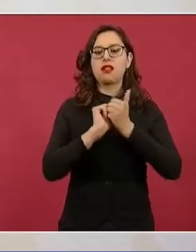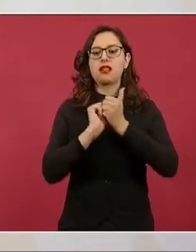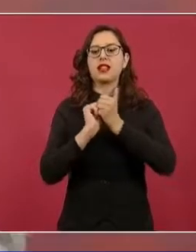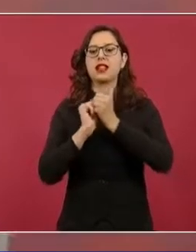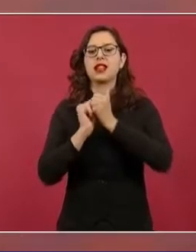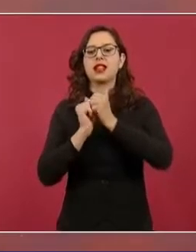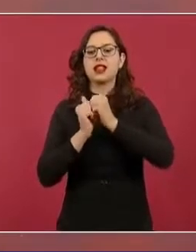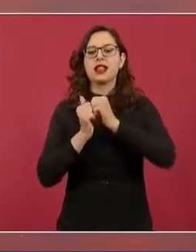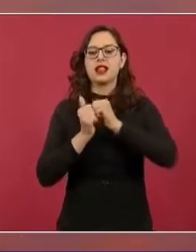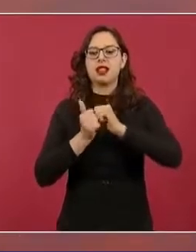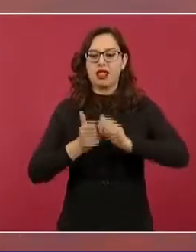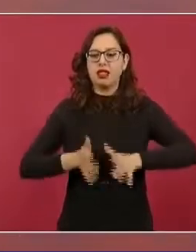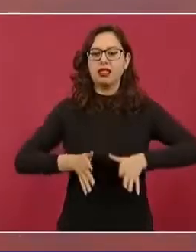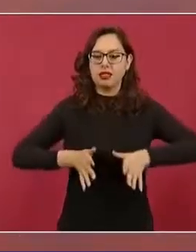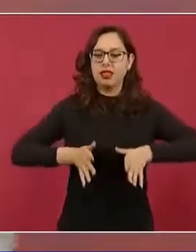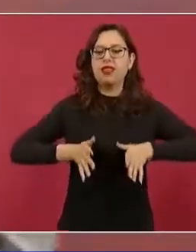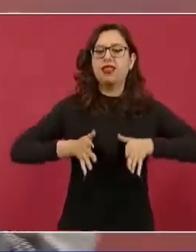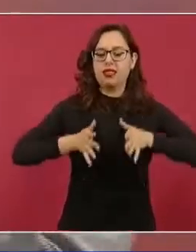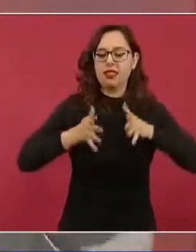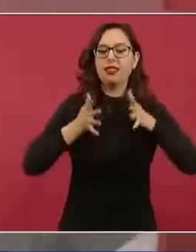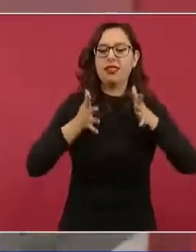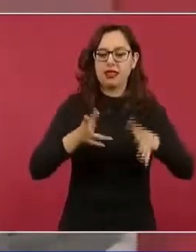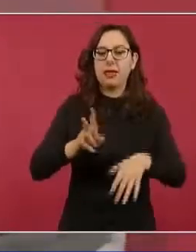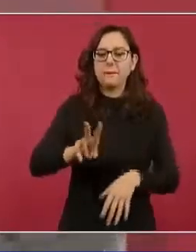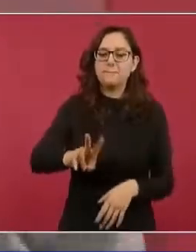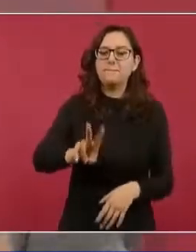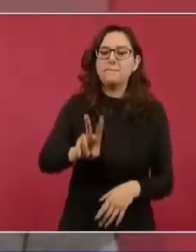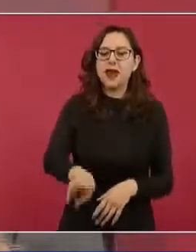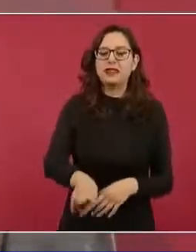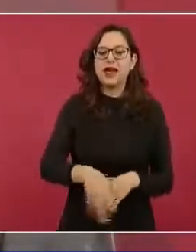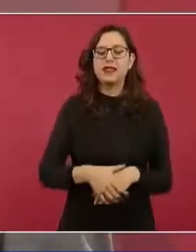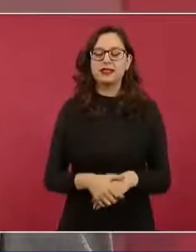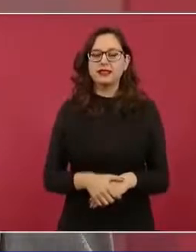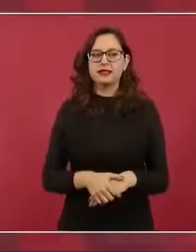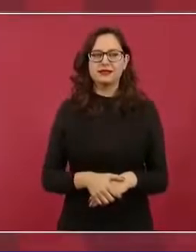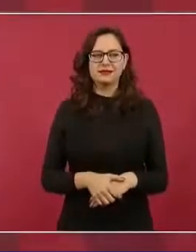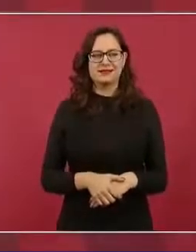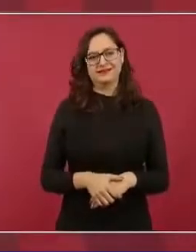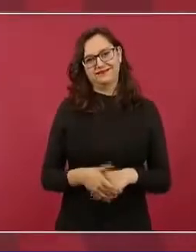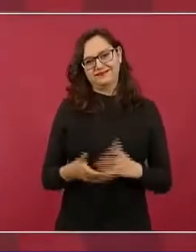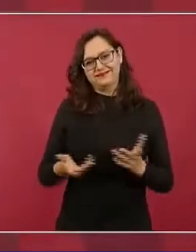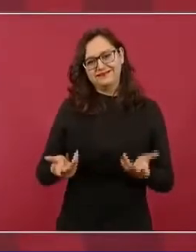Pero a ver si lo razonamos un poco.